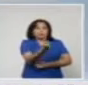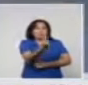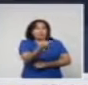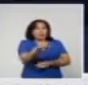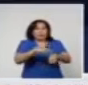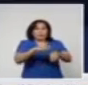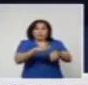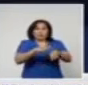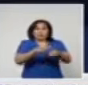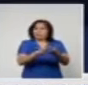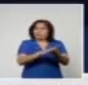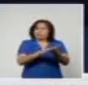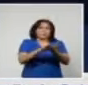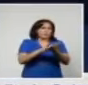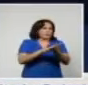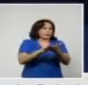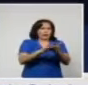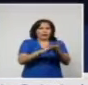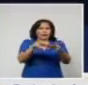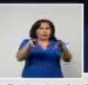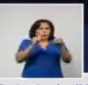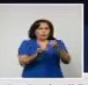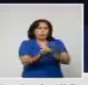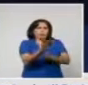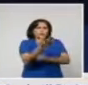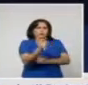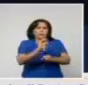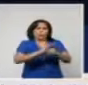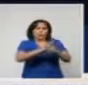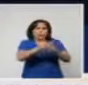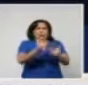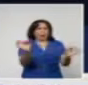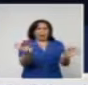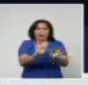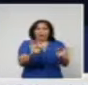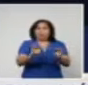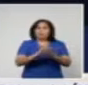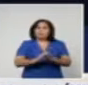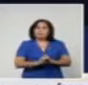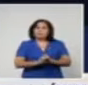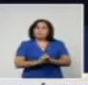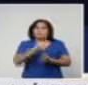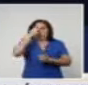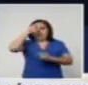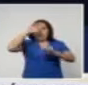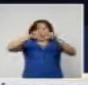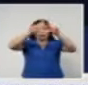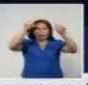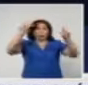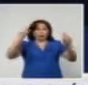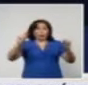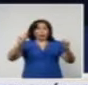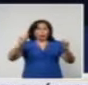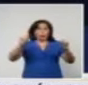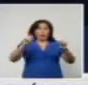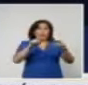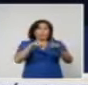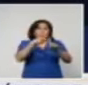no se han diagnosticado nuevos casos. En el caso del país, la tasa se incrementa